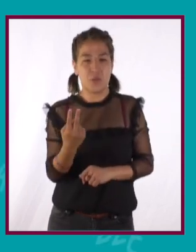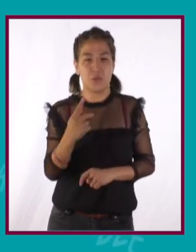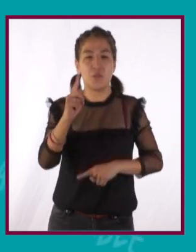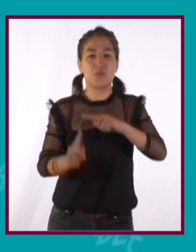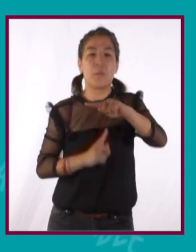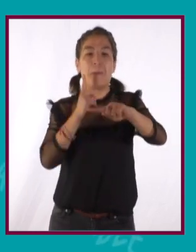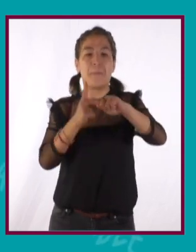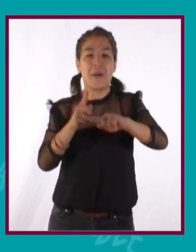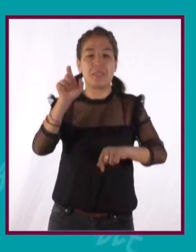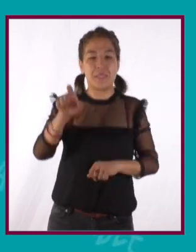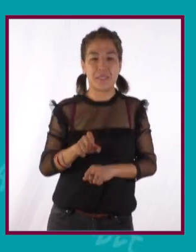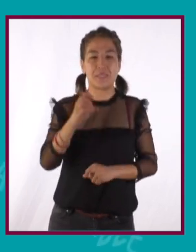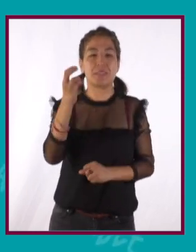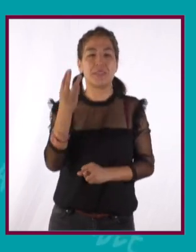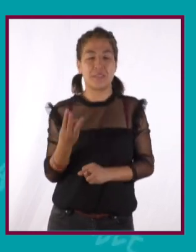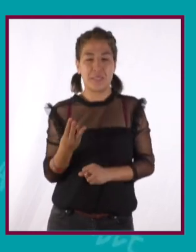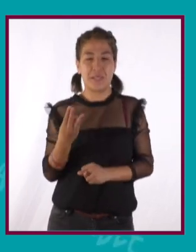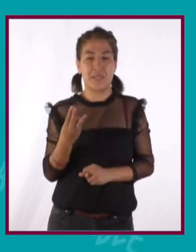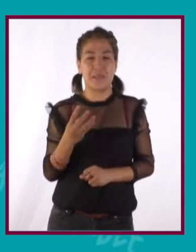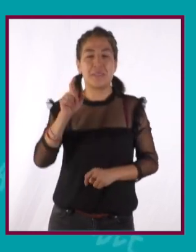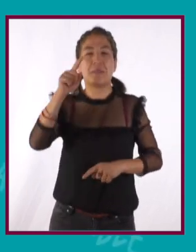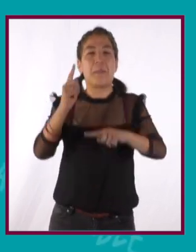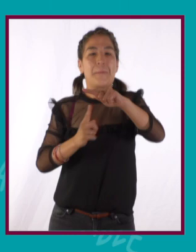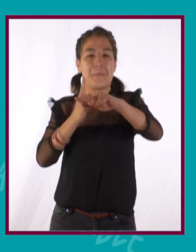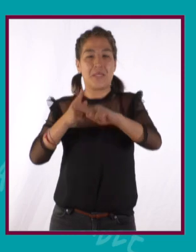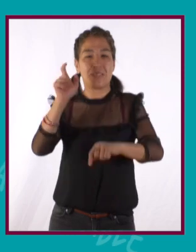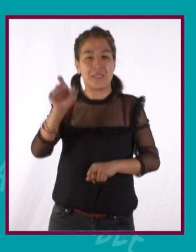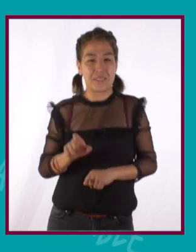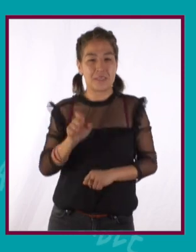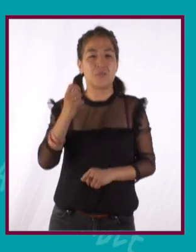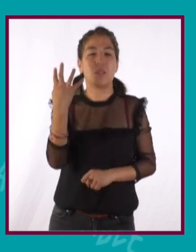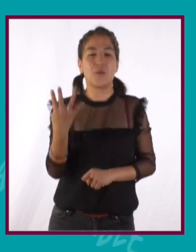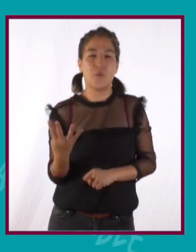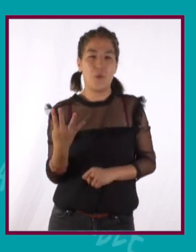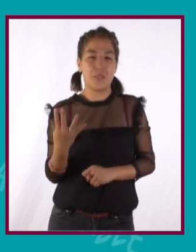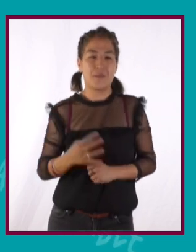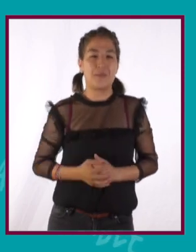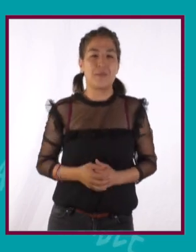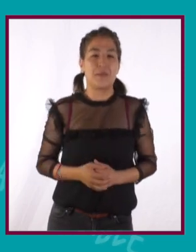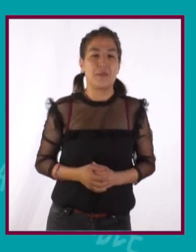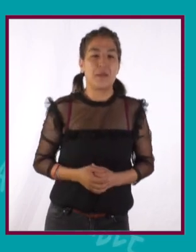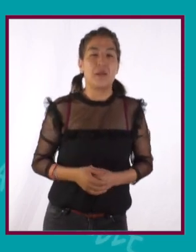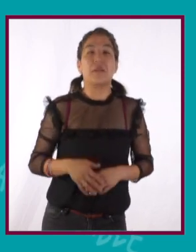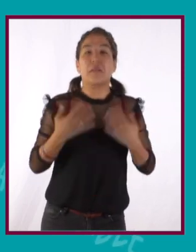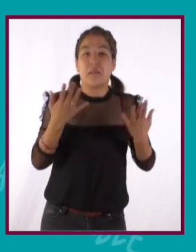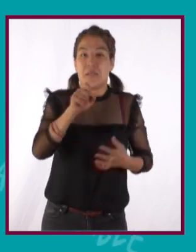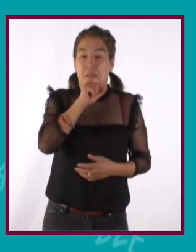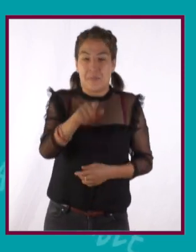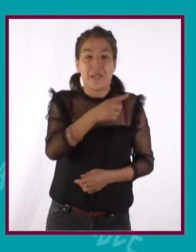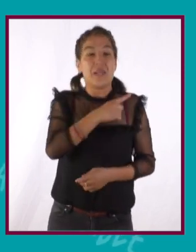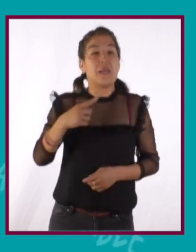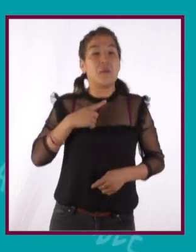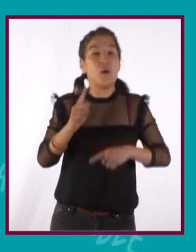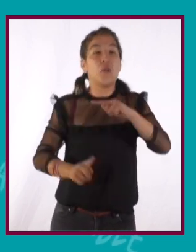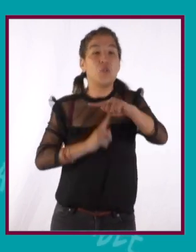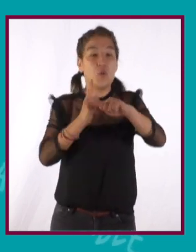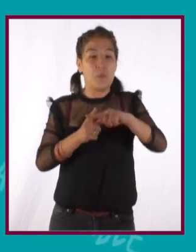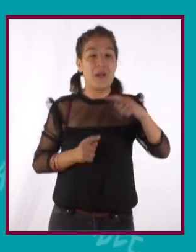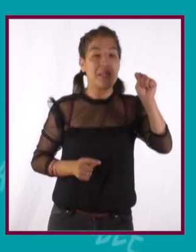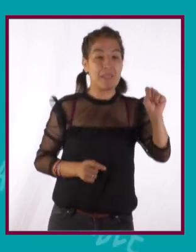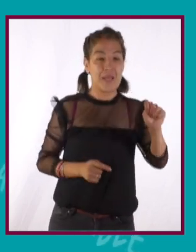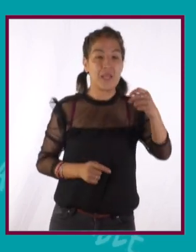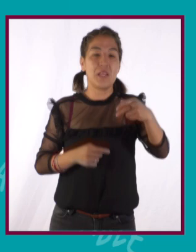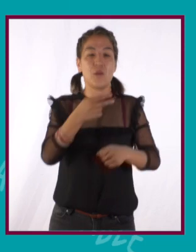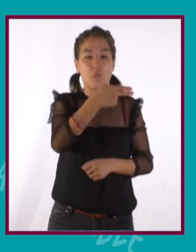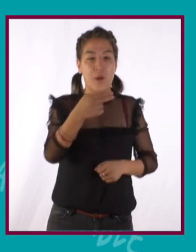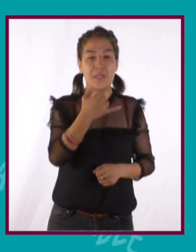más X subíndice 2 más X subíndice 3 más X subíndice 4. Además, debemos sumar